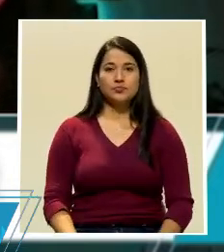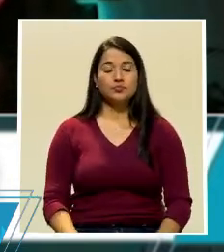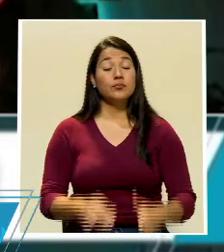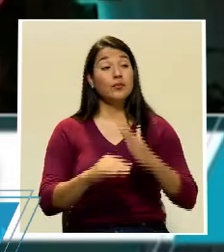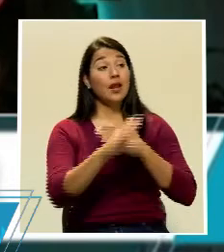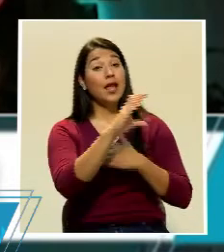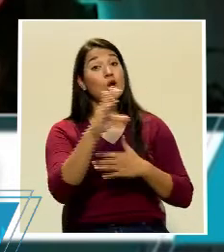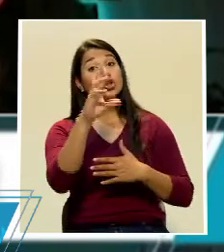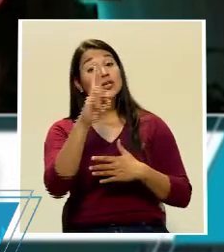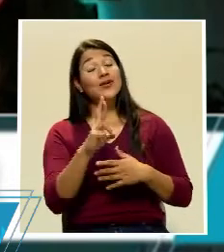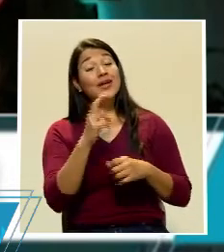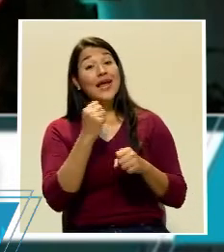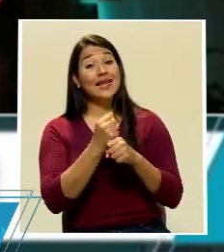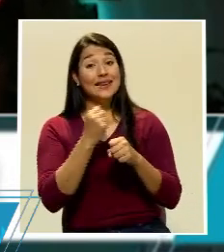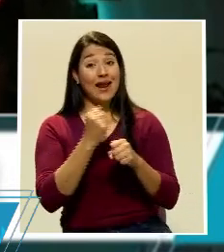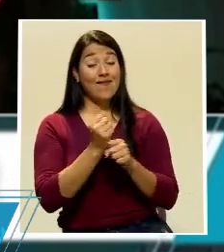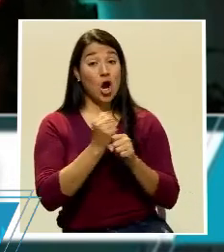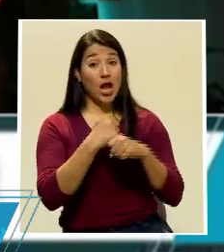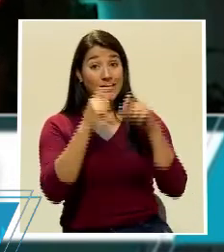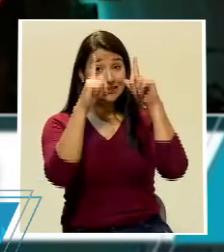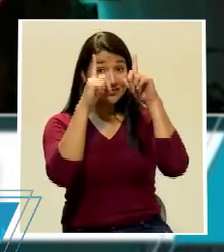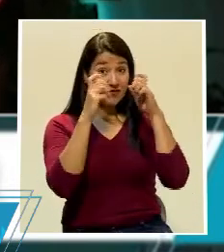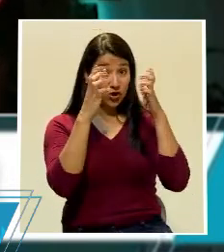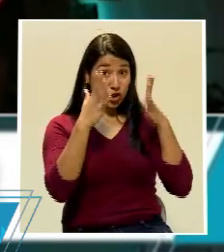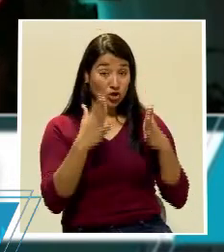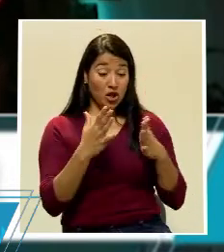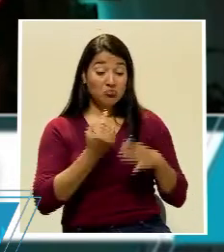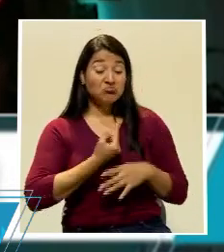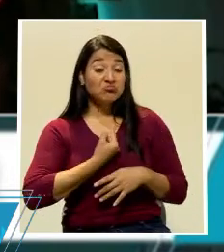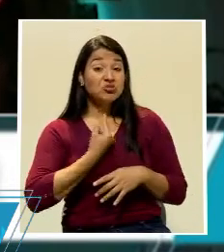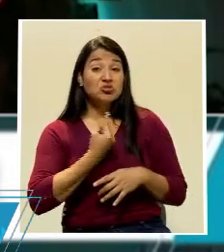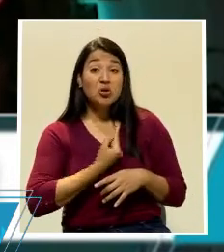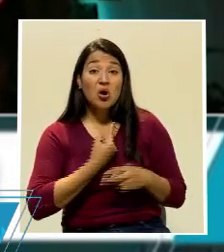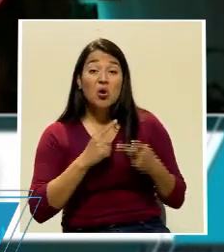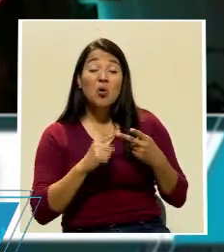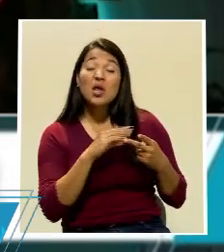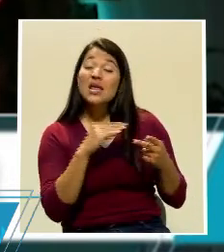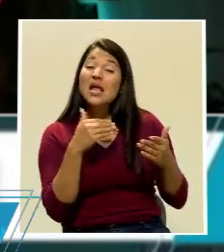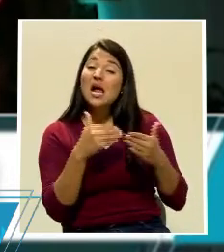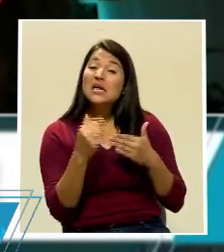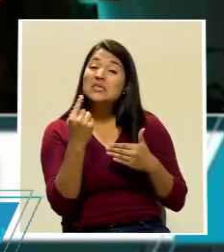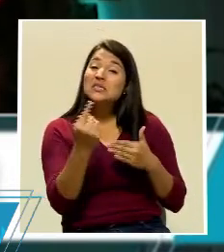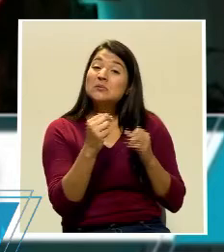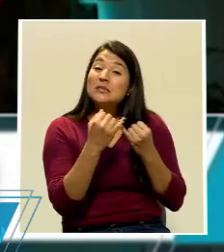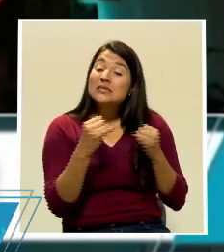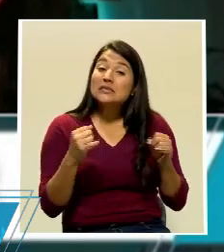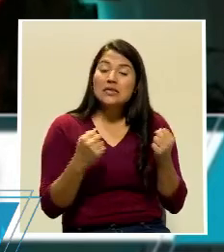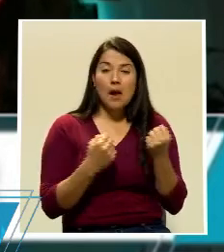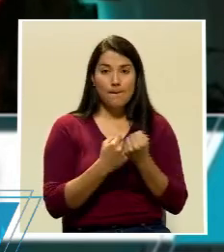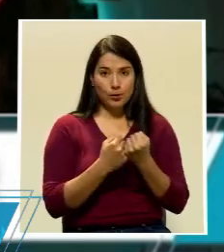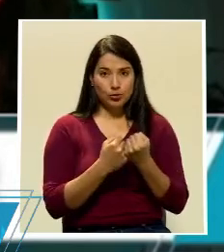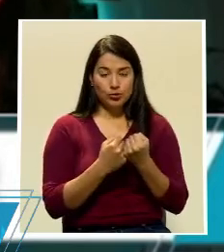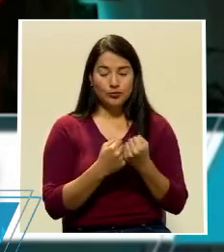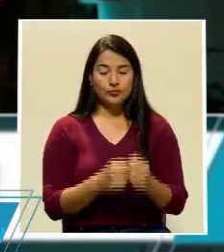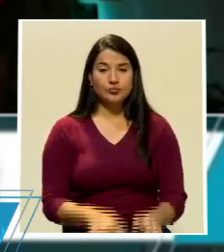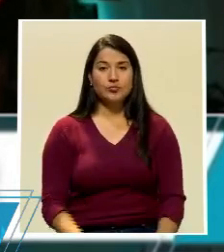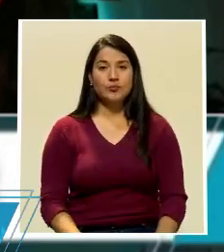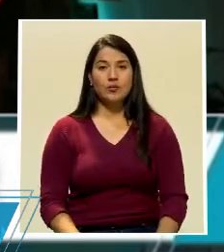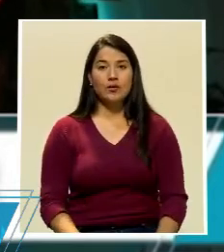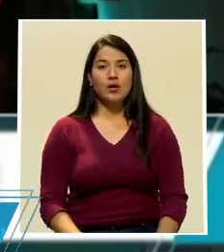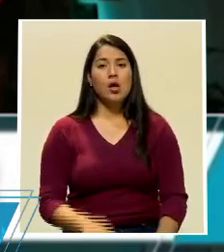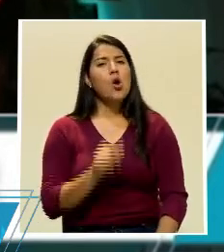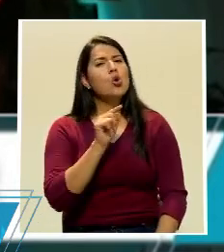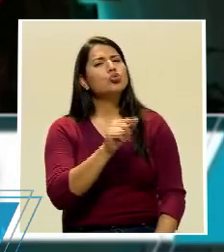el trabajo de los fotógrafos es solitario y casi siempre sin apoyos. ¿Qué